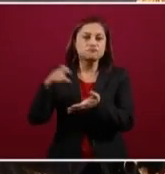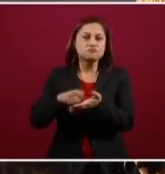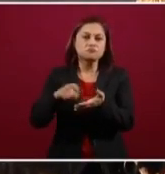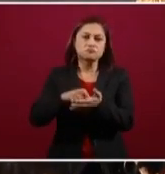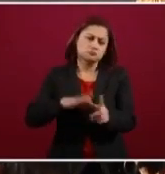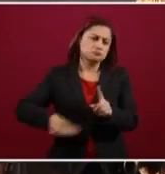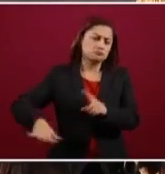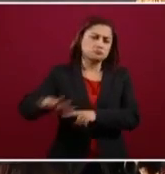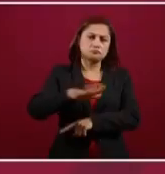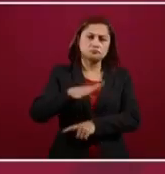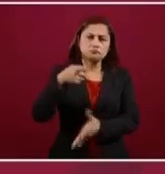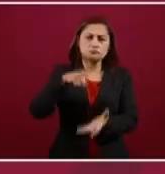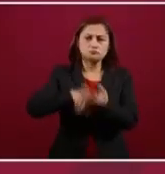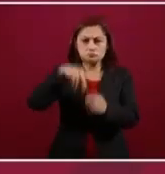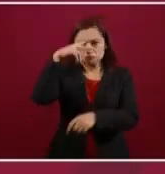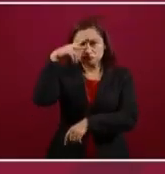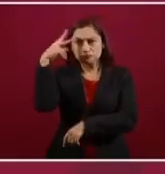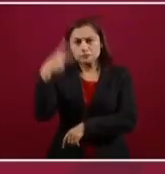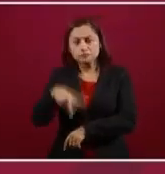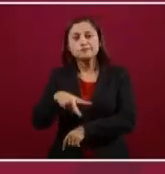popular,